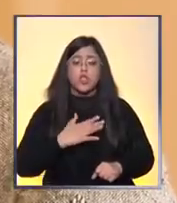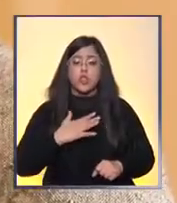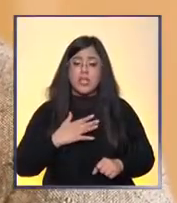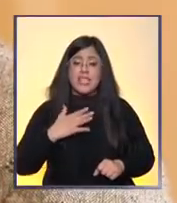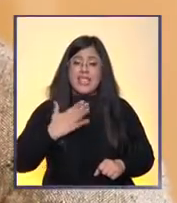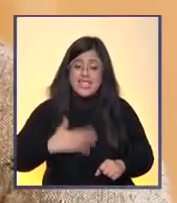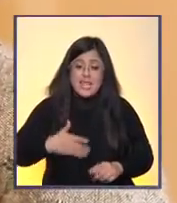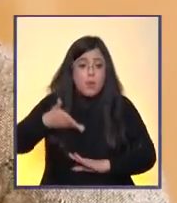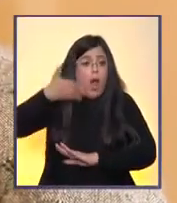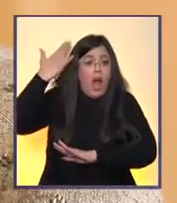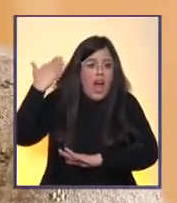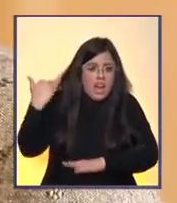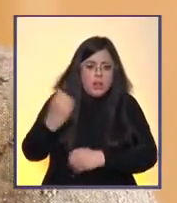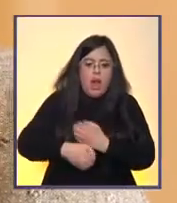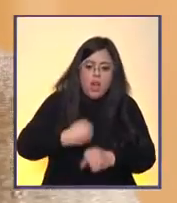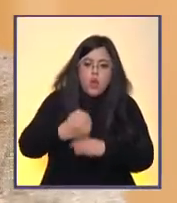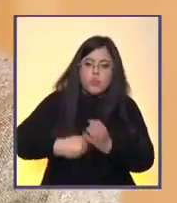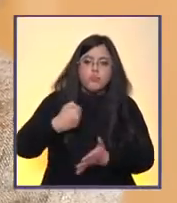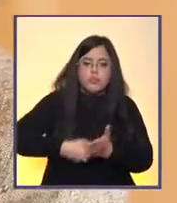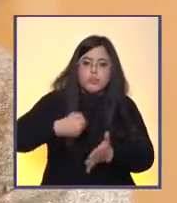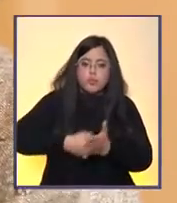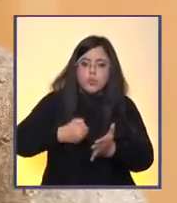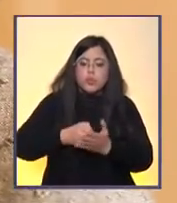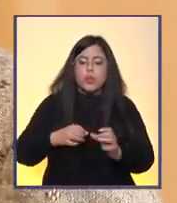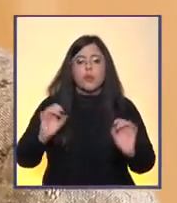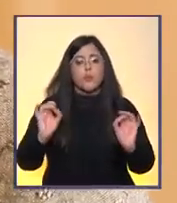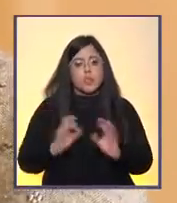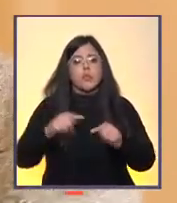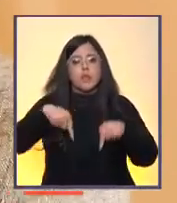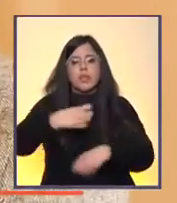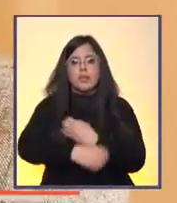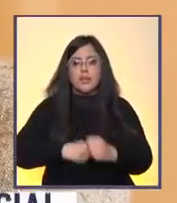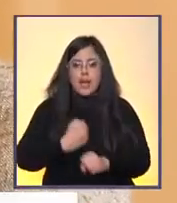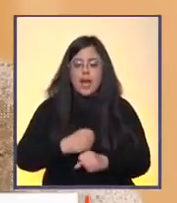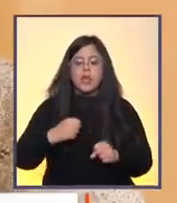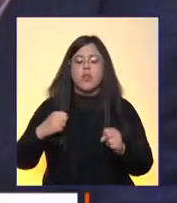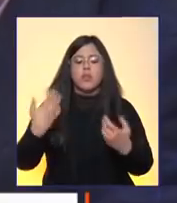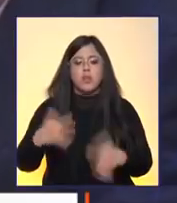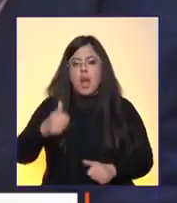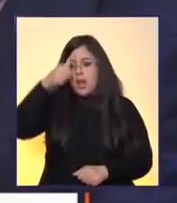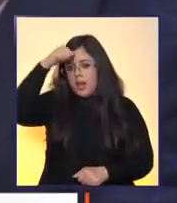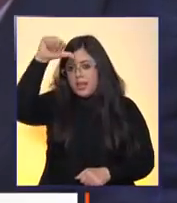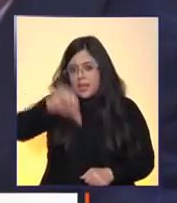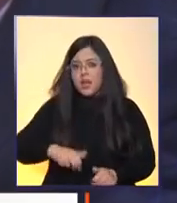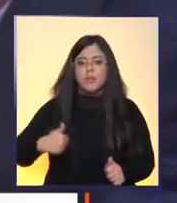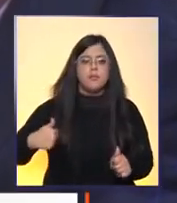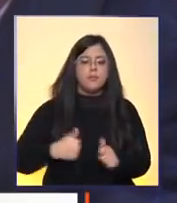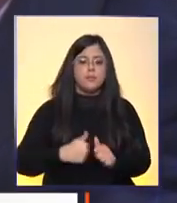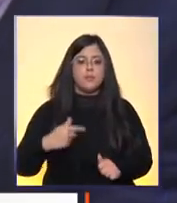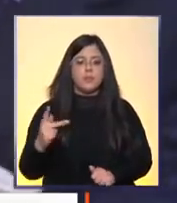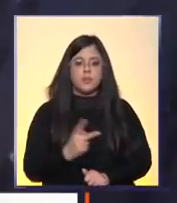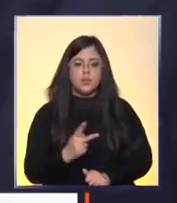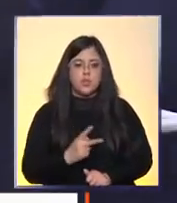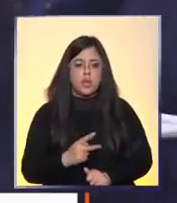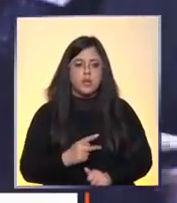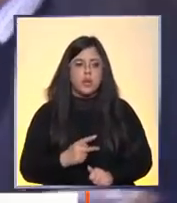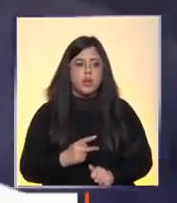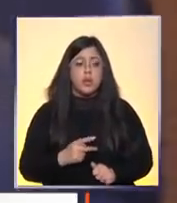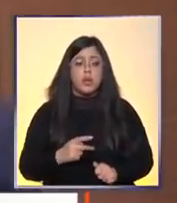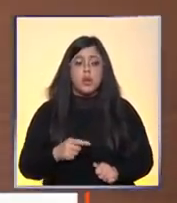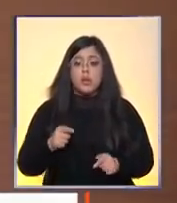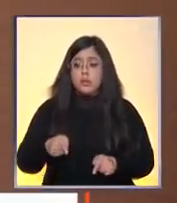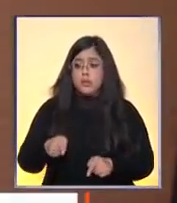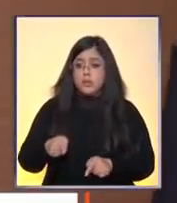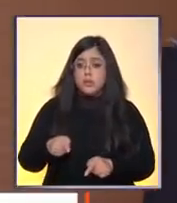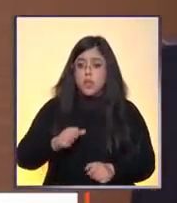años, hoy día sí vamos a poder, yo creo que acoso sexual, penalizar acoso sexual. Y como no hubo sanción penal